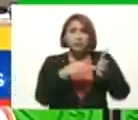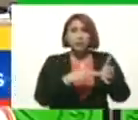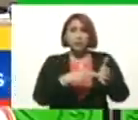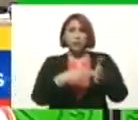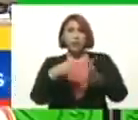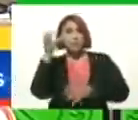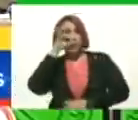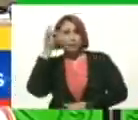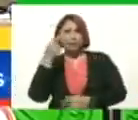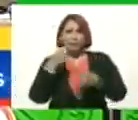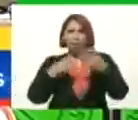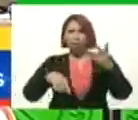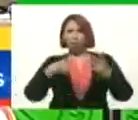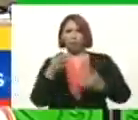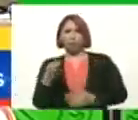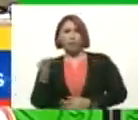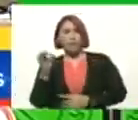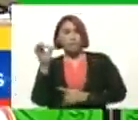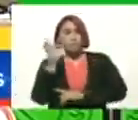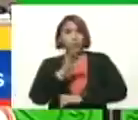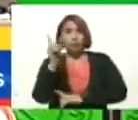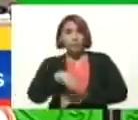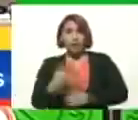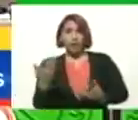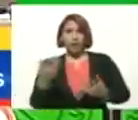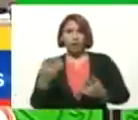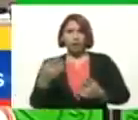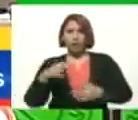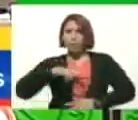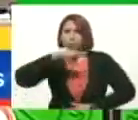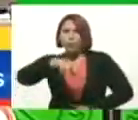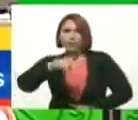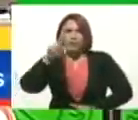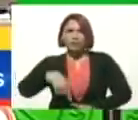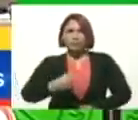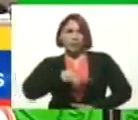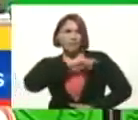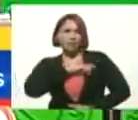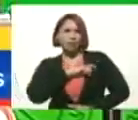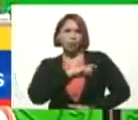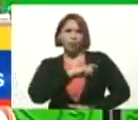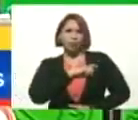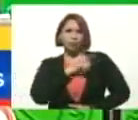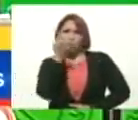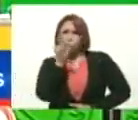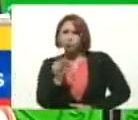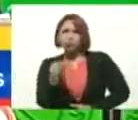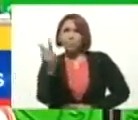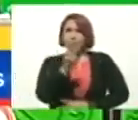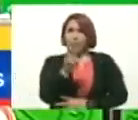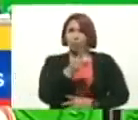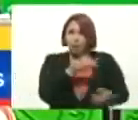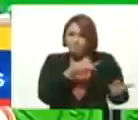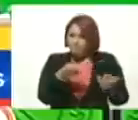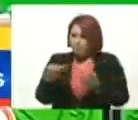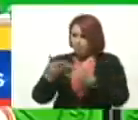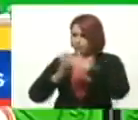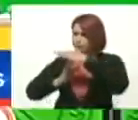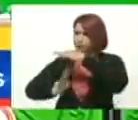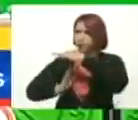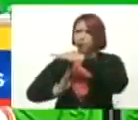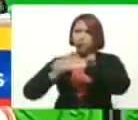libaneses, portugueses, españoles, italianos. Venezuela es un país receptor de